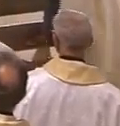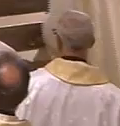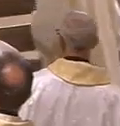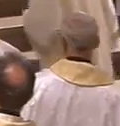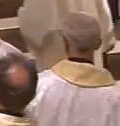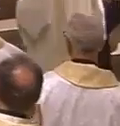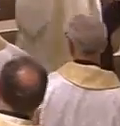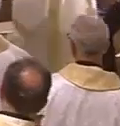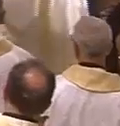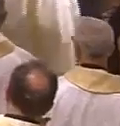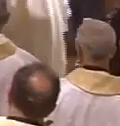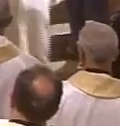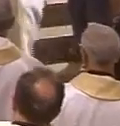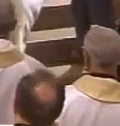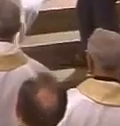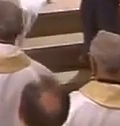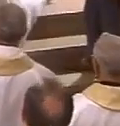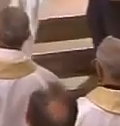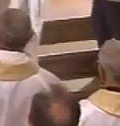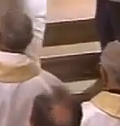Sempre